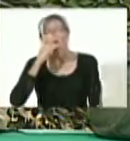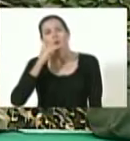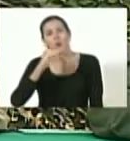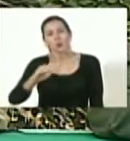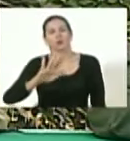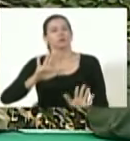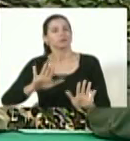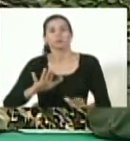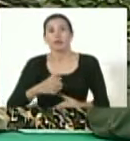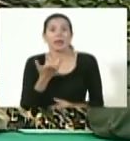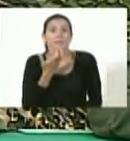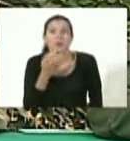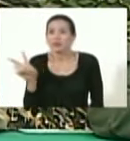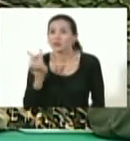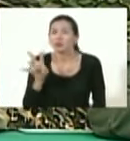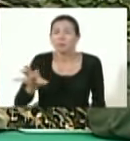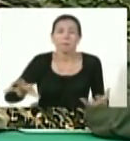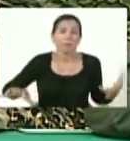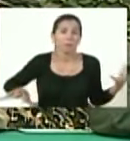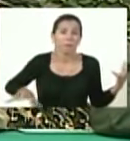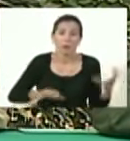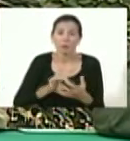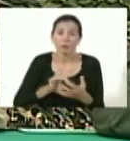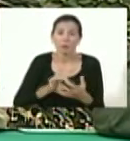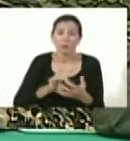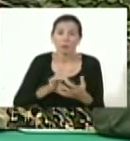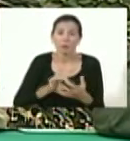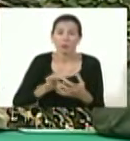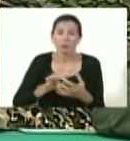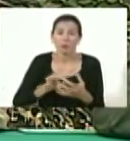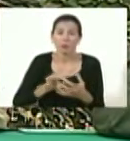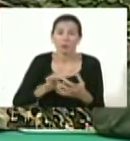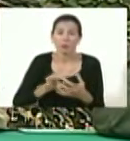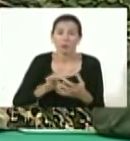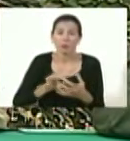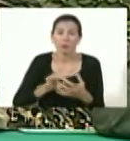Si Venezuela fuera desestabilizada, dividida,